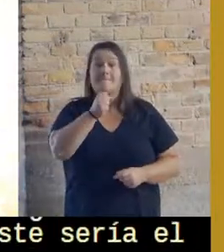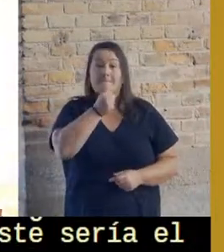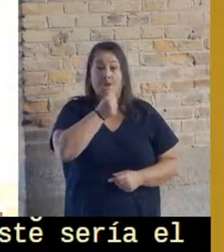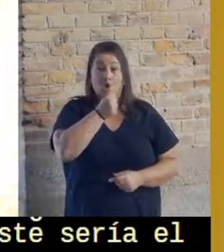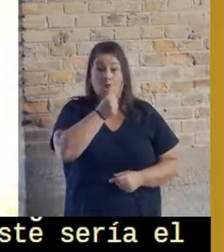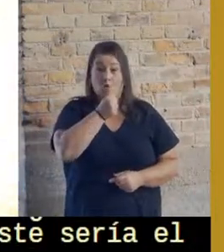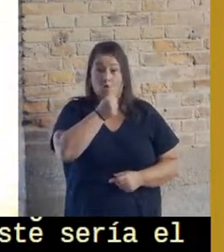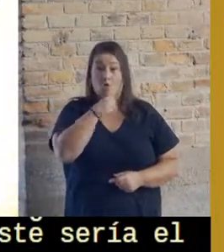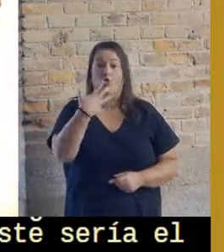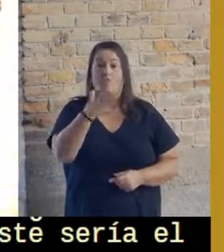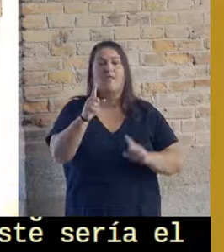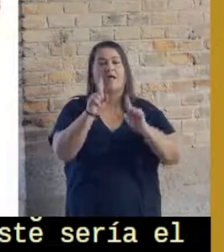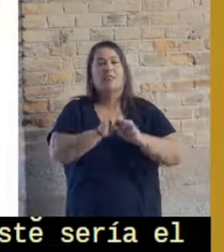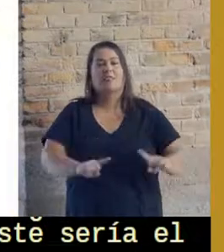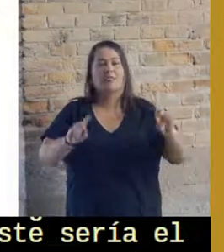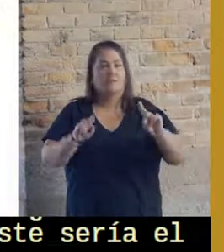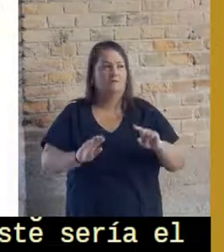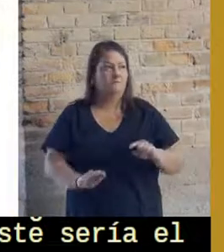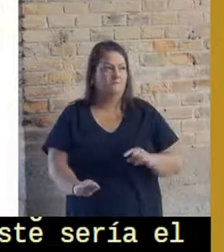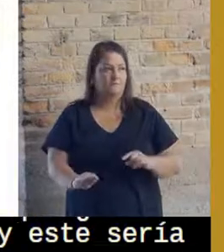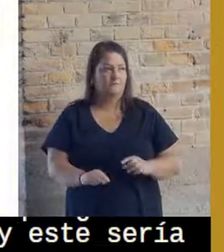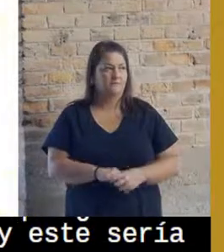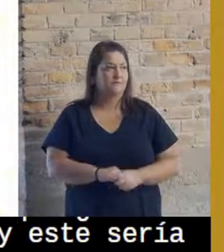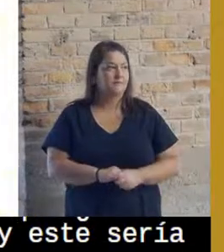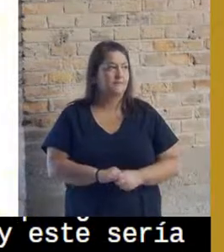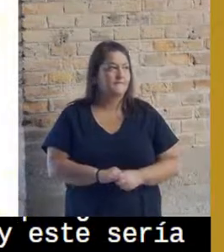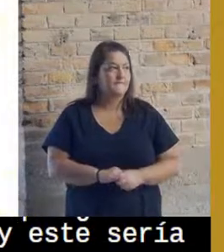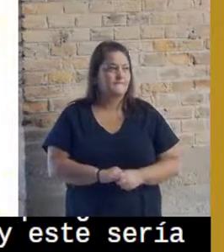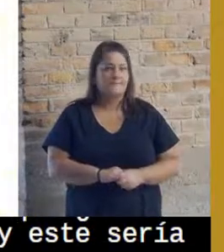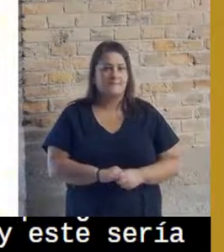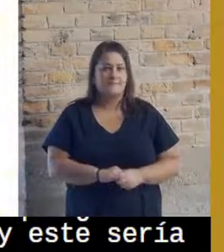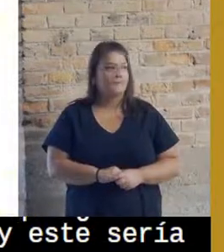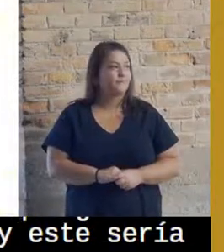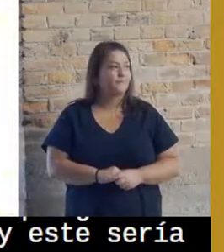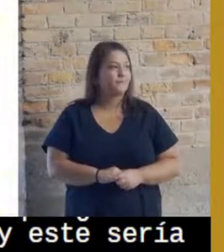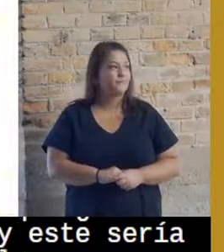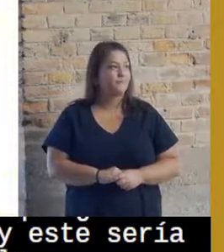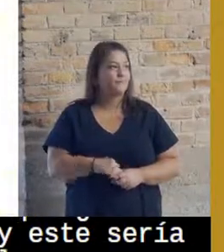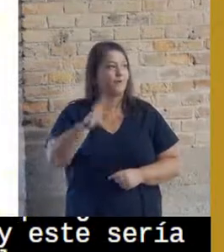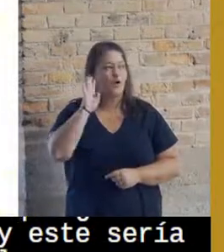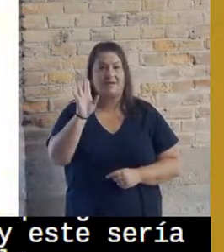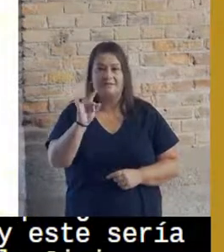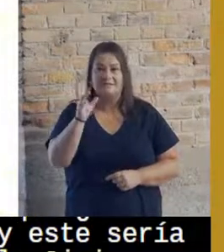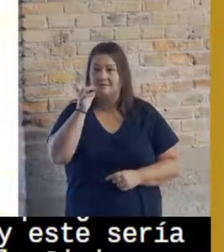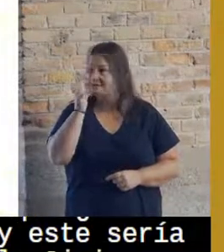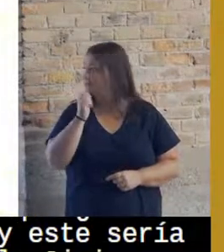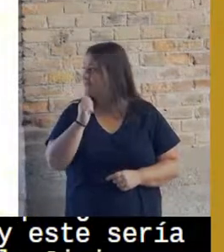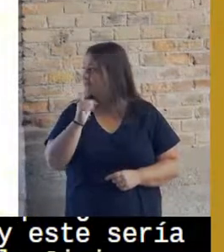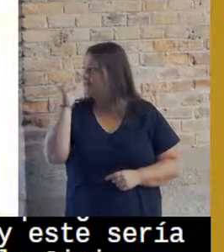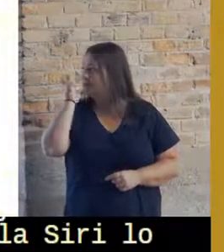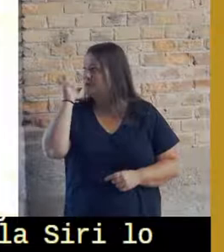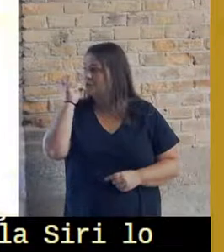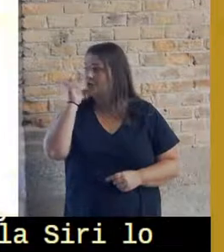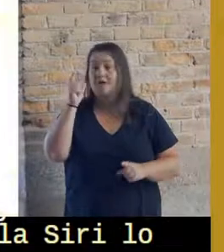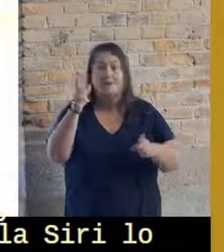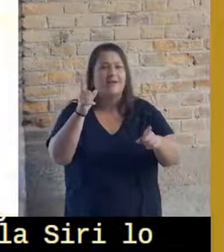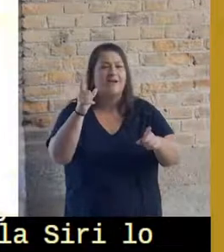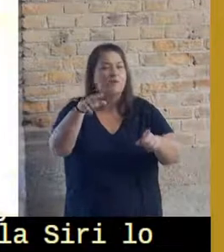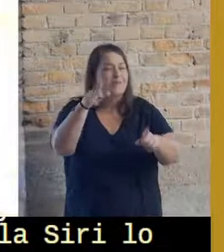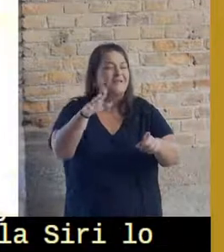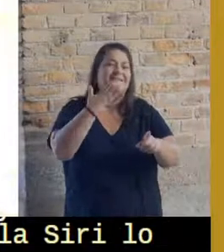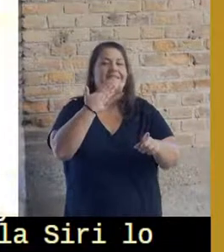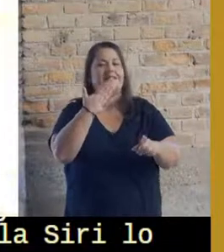que estaría escondido Hola hola hola sí me escuchas Así es como